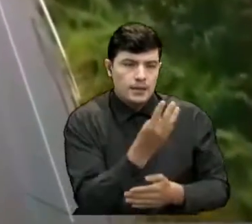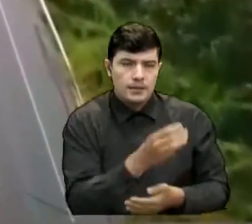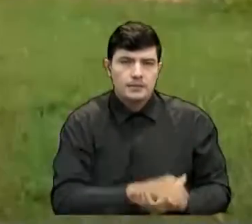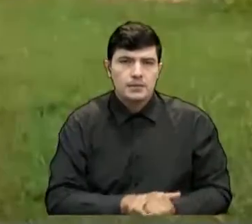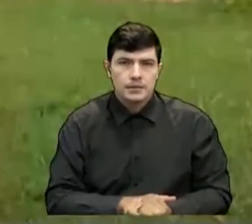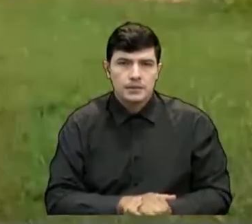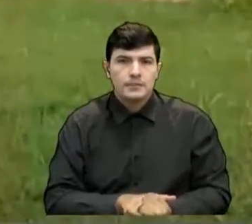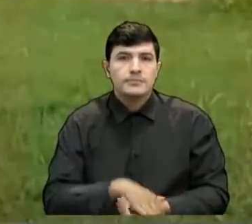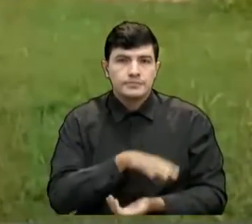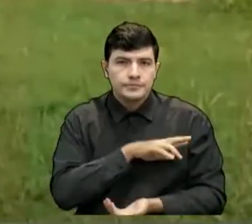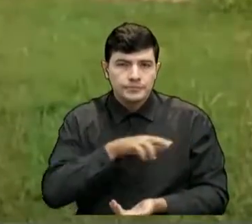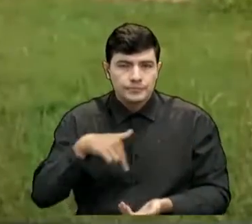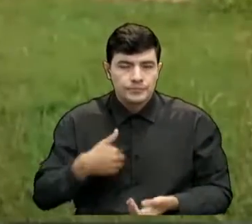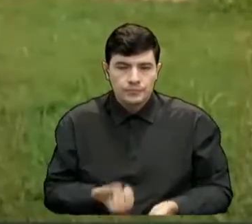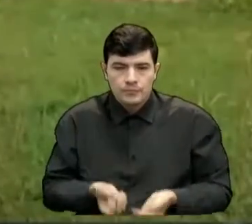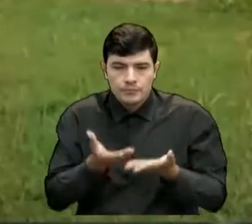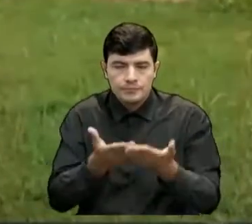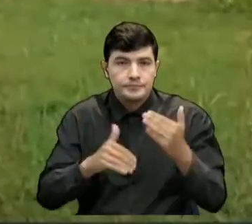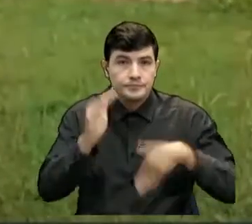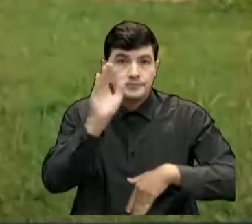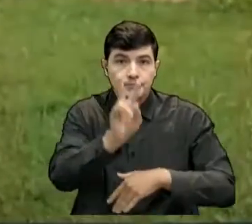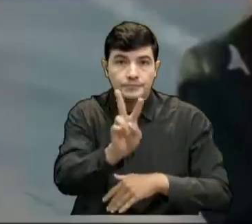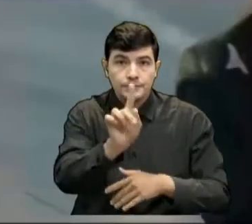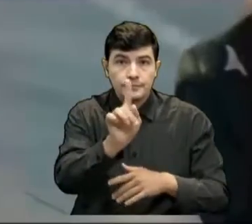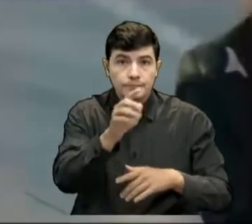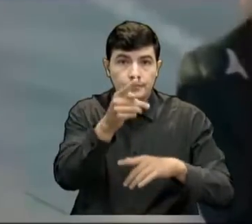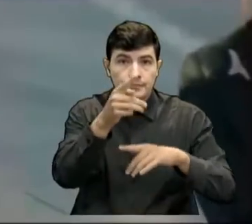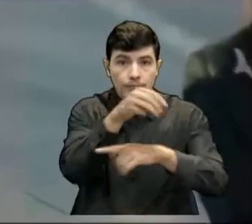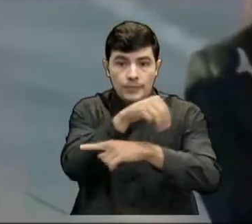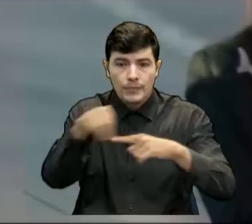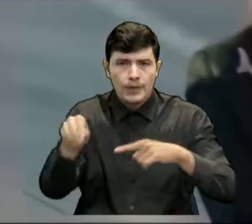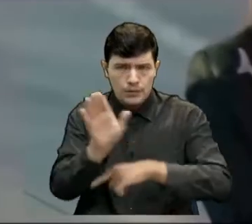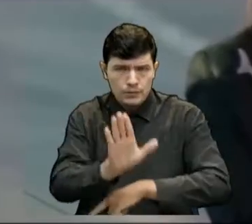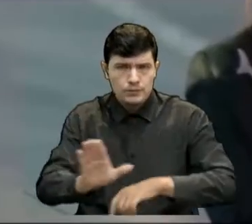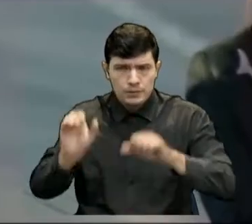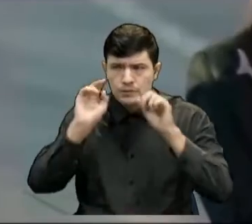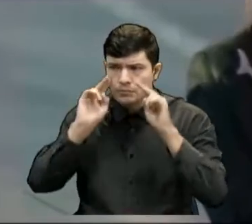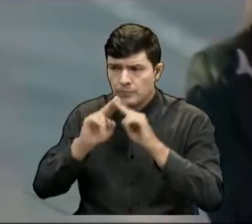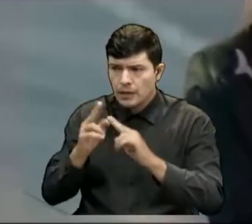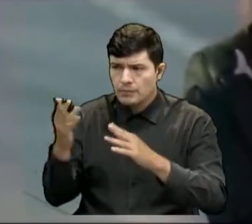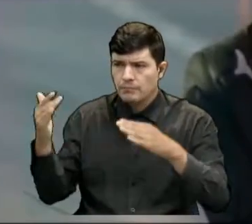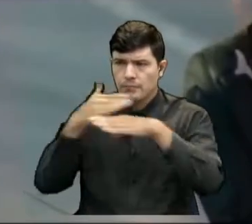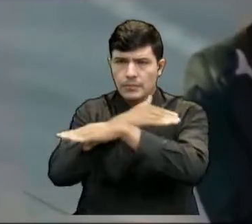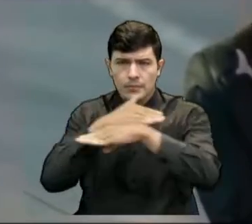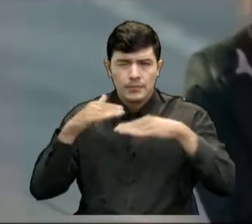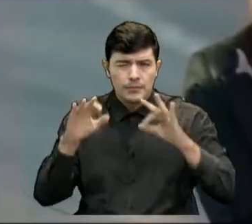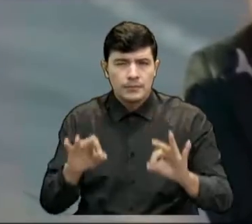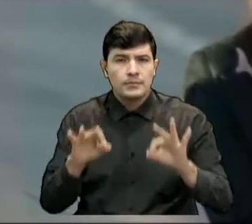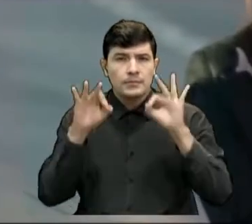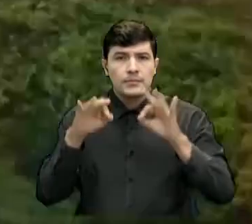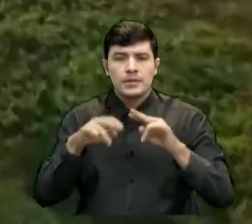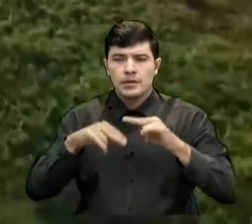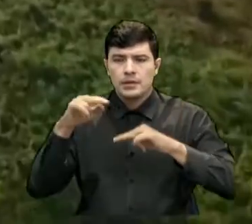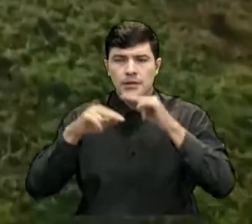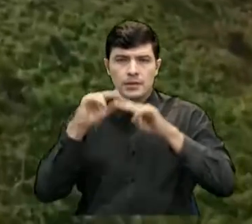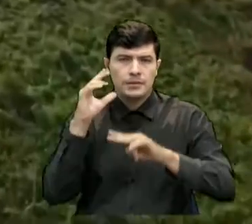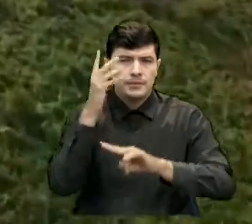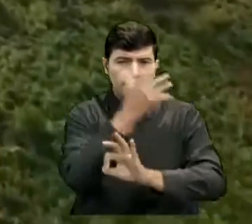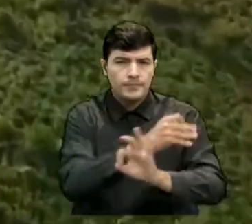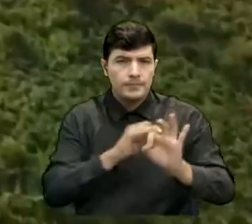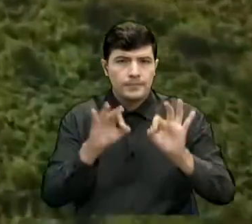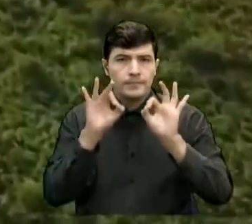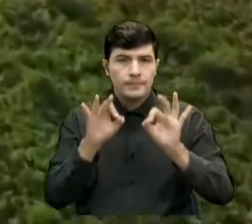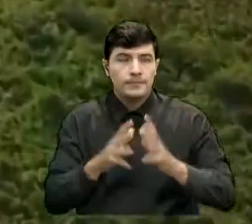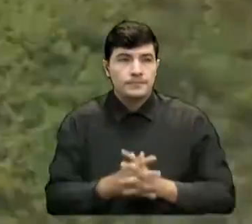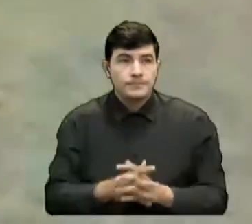donde estamos entregando más de 21 kilómetros, que ustedes pueden ver esta maravillosa infraestructura con el